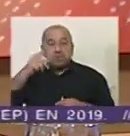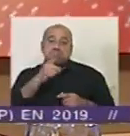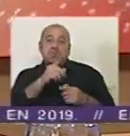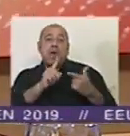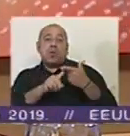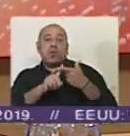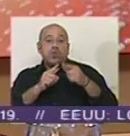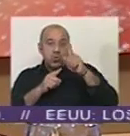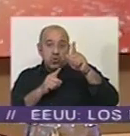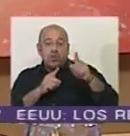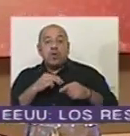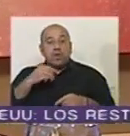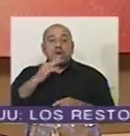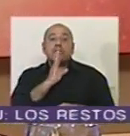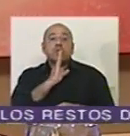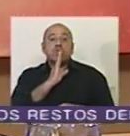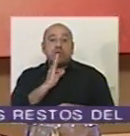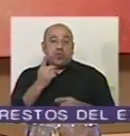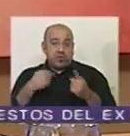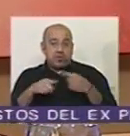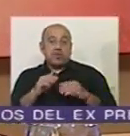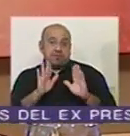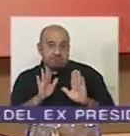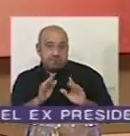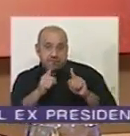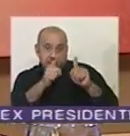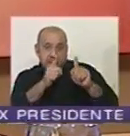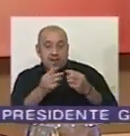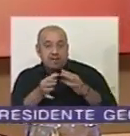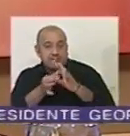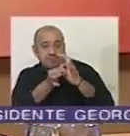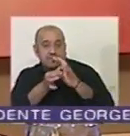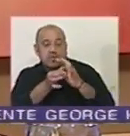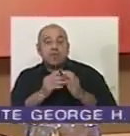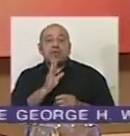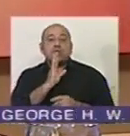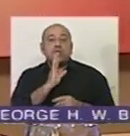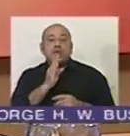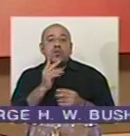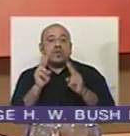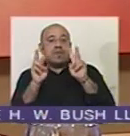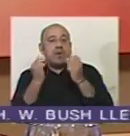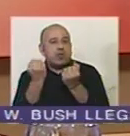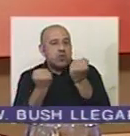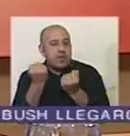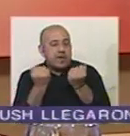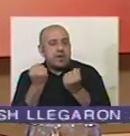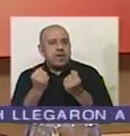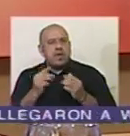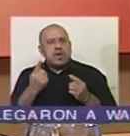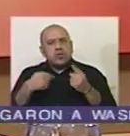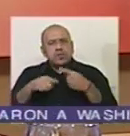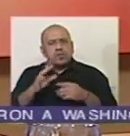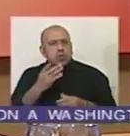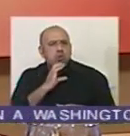claramente inclina la balanza hacia la preferencia comercial con Estados Unidos. Una paradoja muy fuerte de esta cumbre